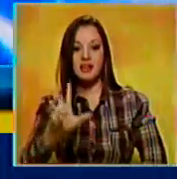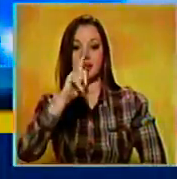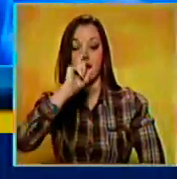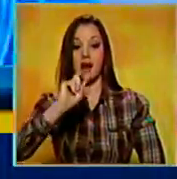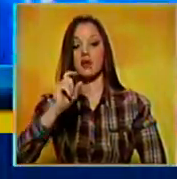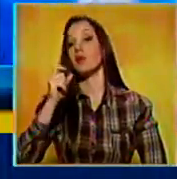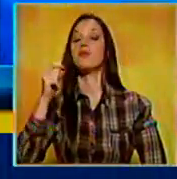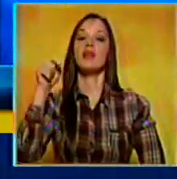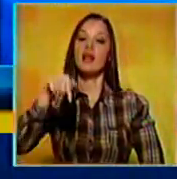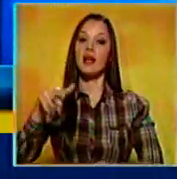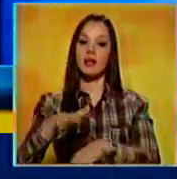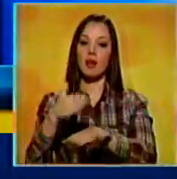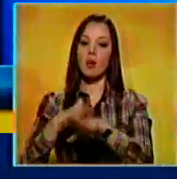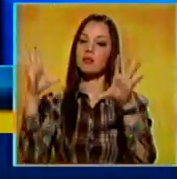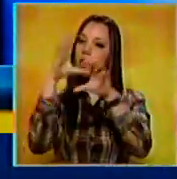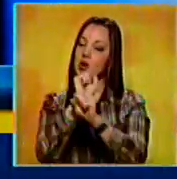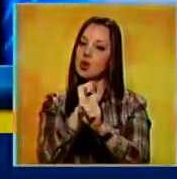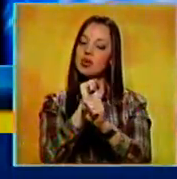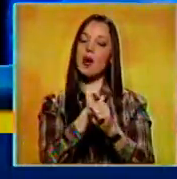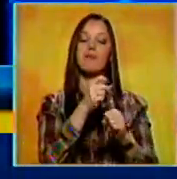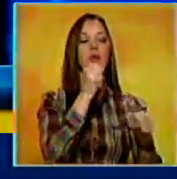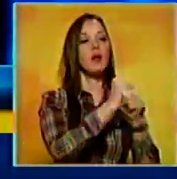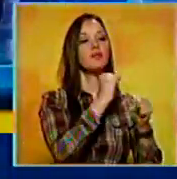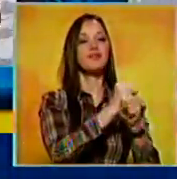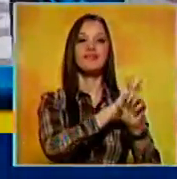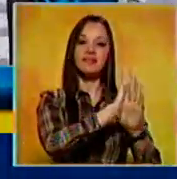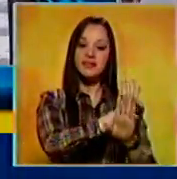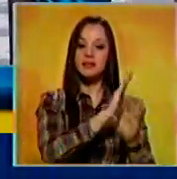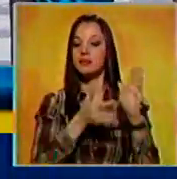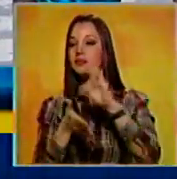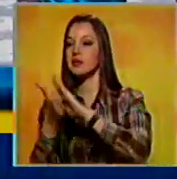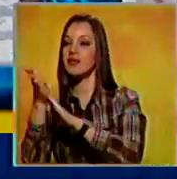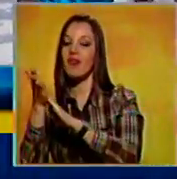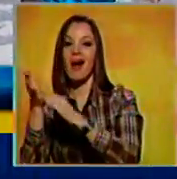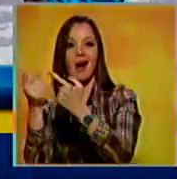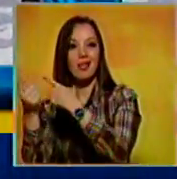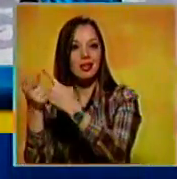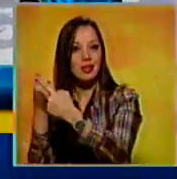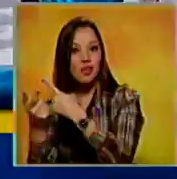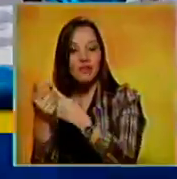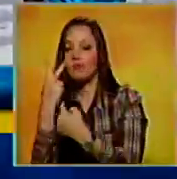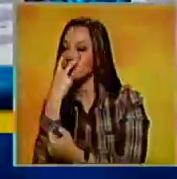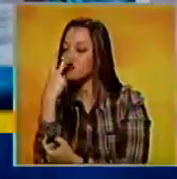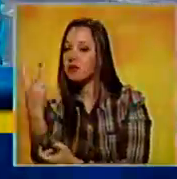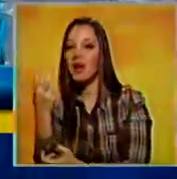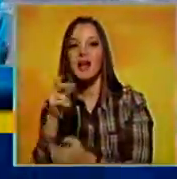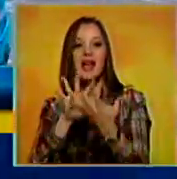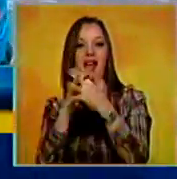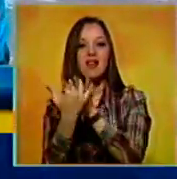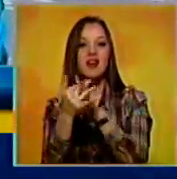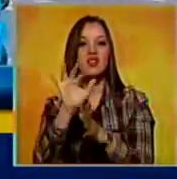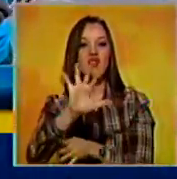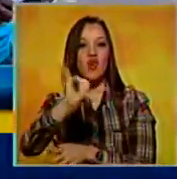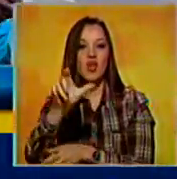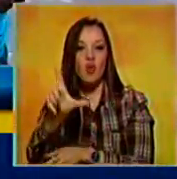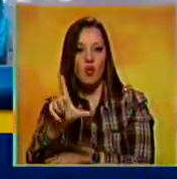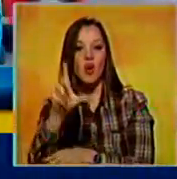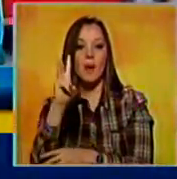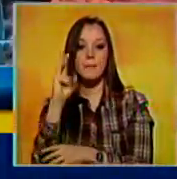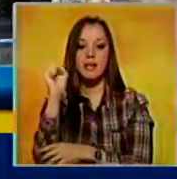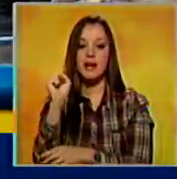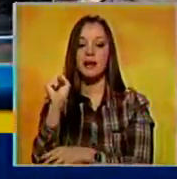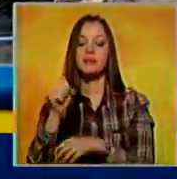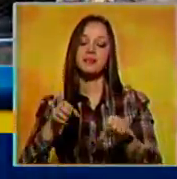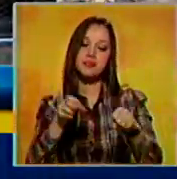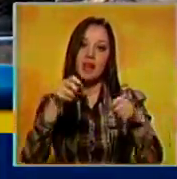años. Este jueves en la noche salió de su trabajo y fue a visitar a su pareja en el barrio 5 de Julio en Petare. Cuando guardaba